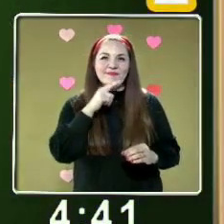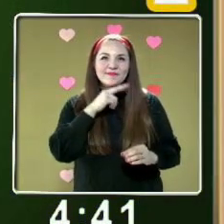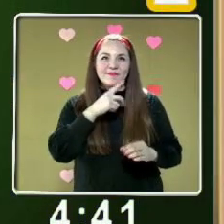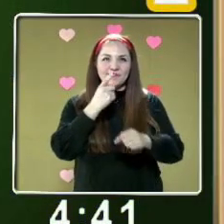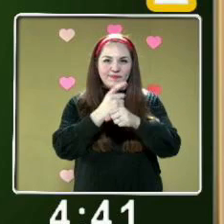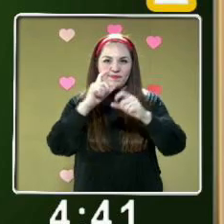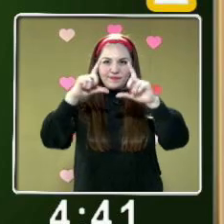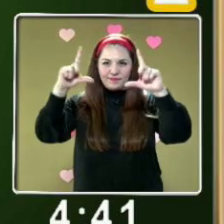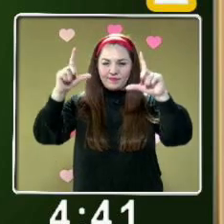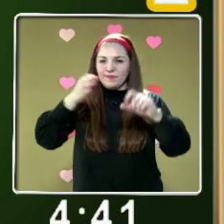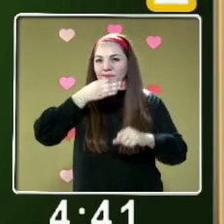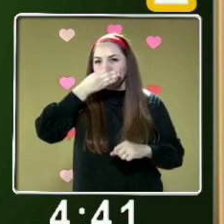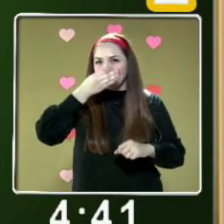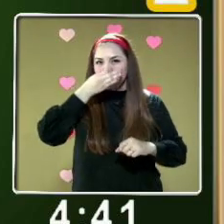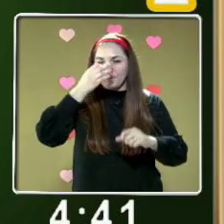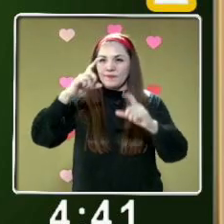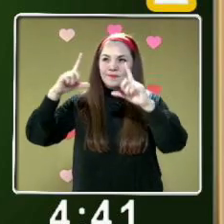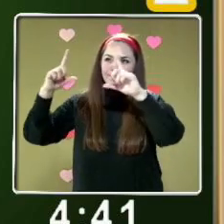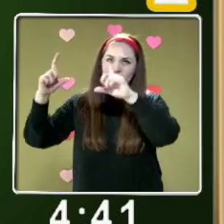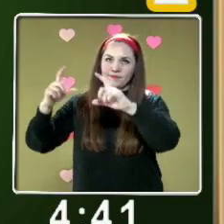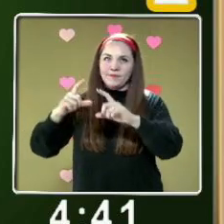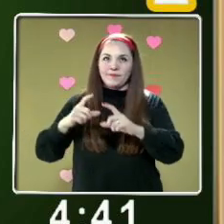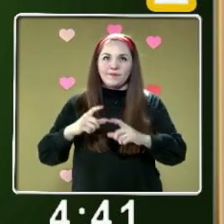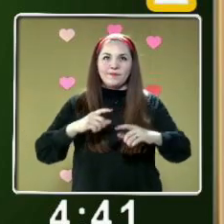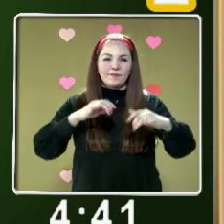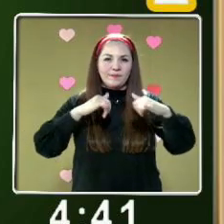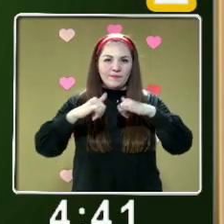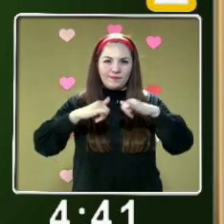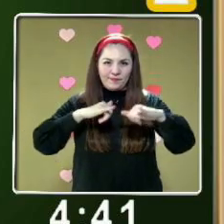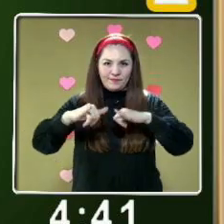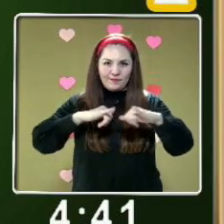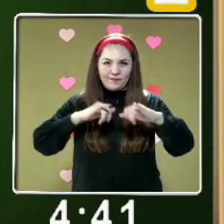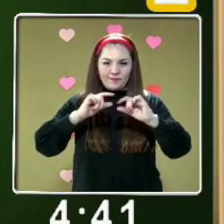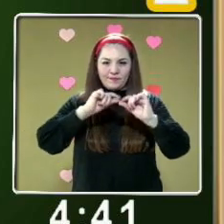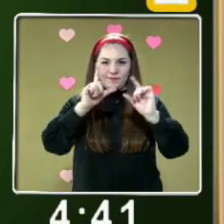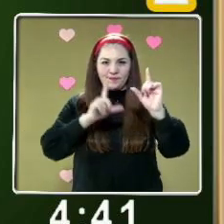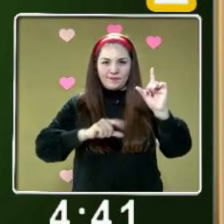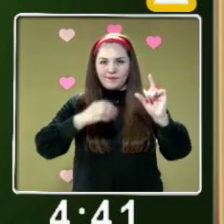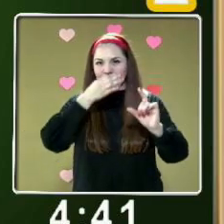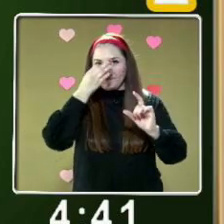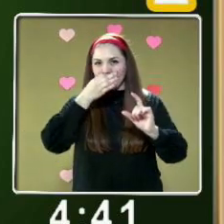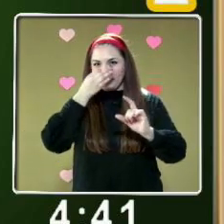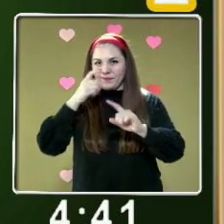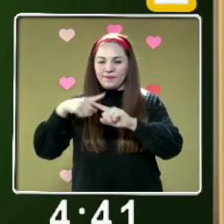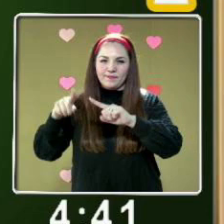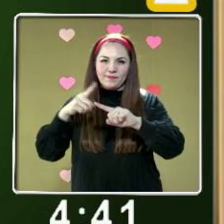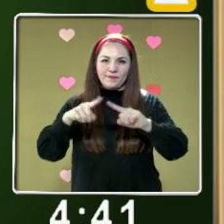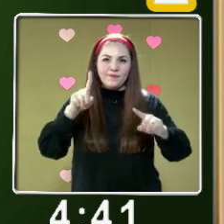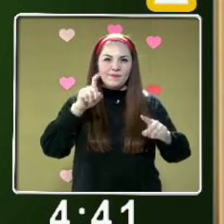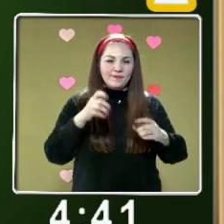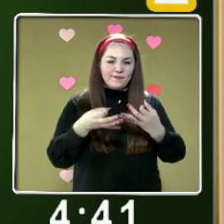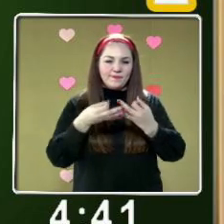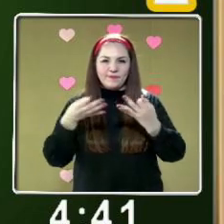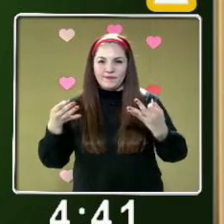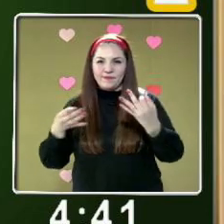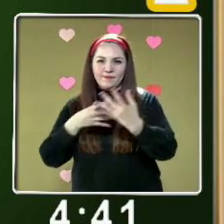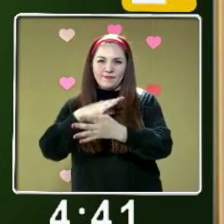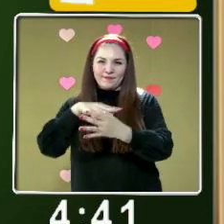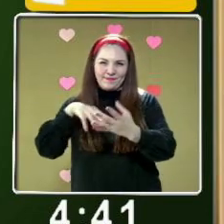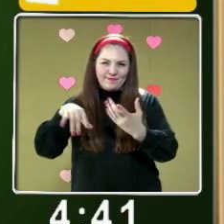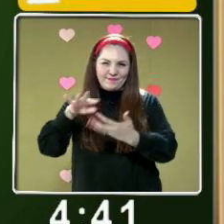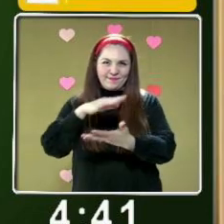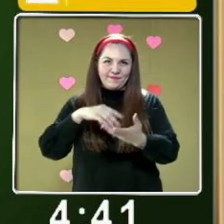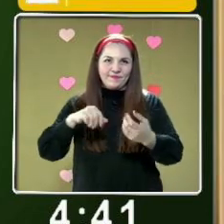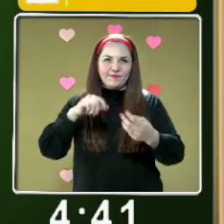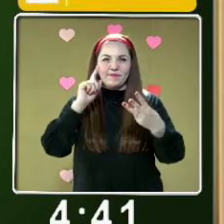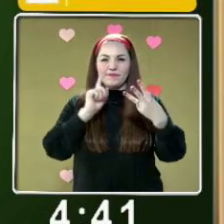se ve una flor, en la segunda se ve el mapa de México con flores, animales, agua, tierra, de todo un poco. En